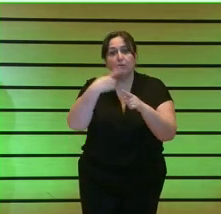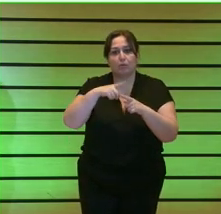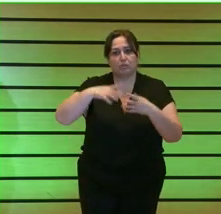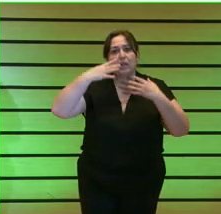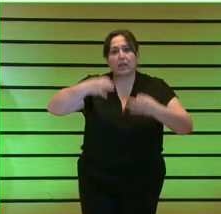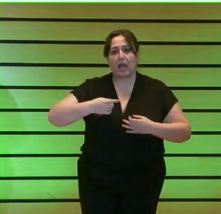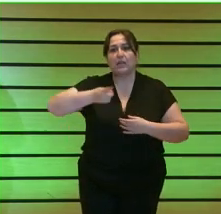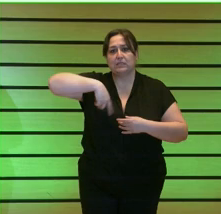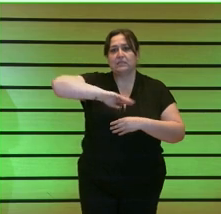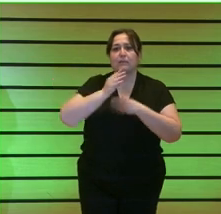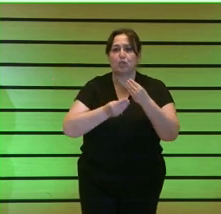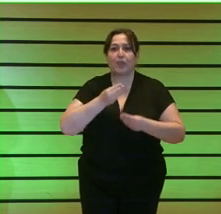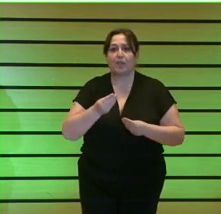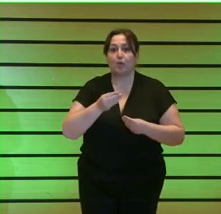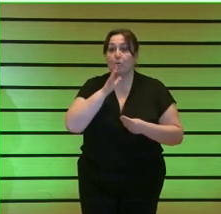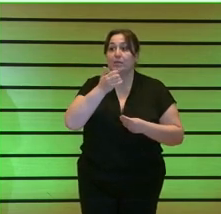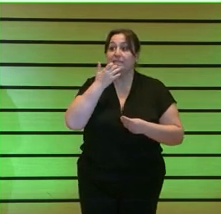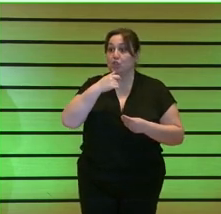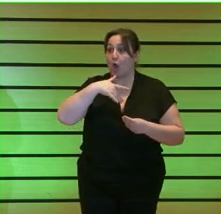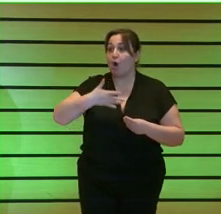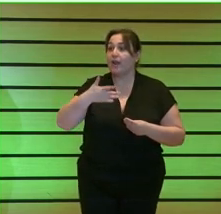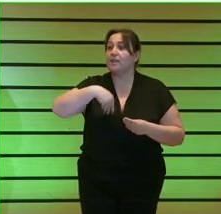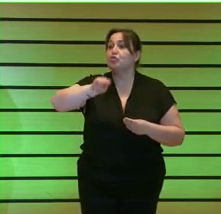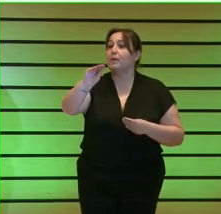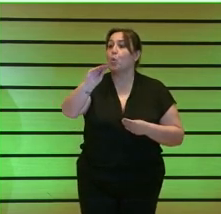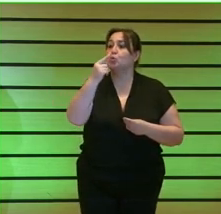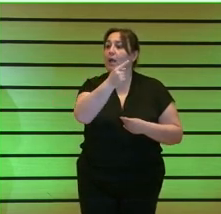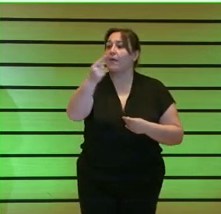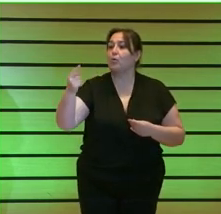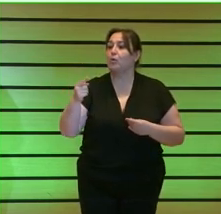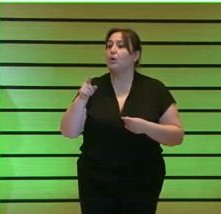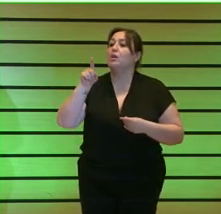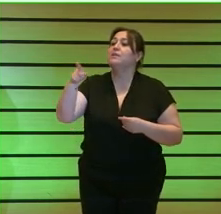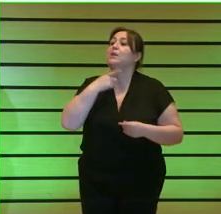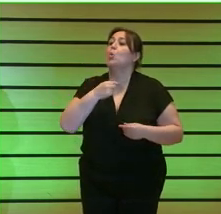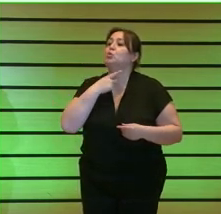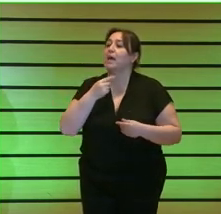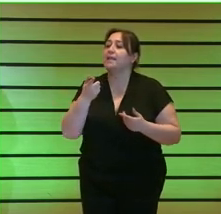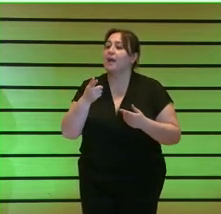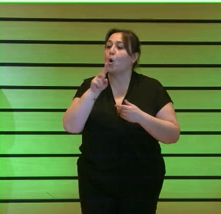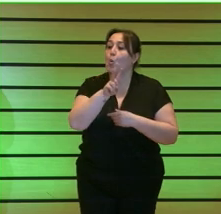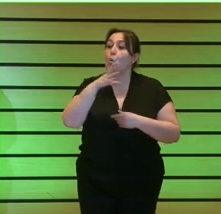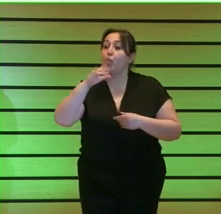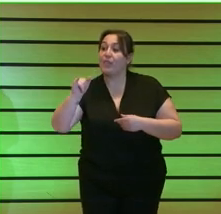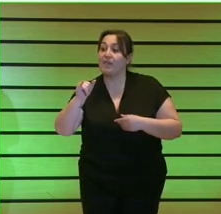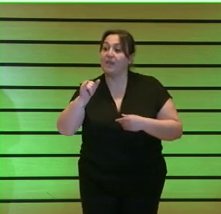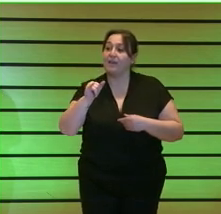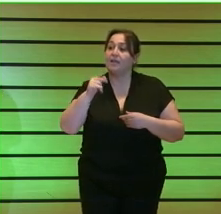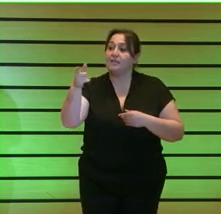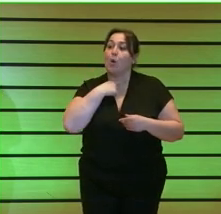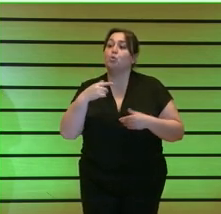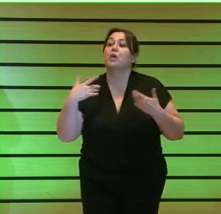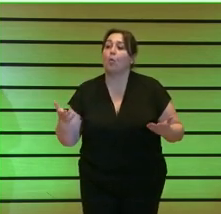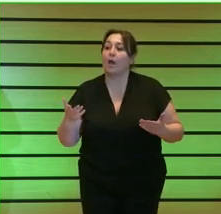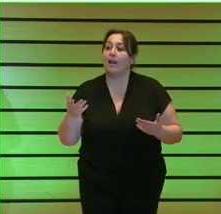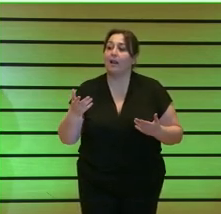haciendo porque si ahora yo aquí os preguntará alguno dónde le gustaría ser atendido En qué tipo de UCI en una aci en una UCI o